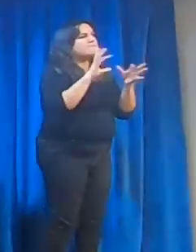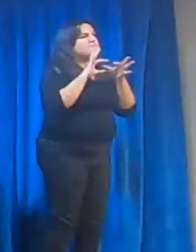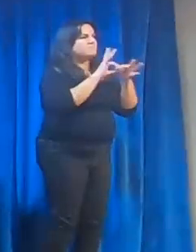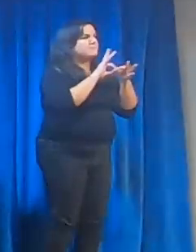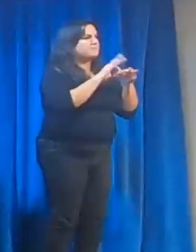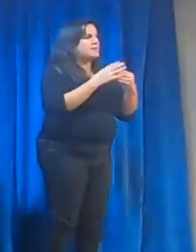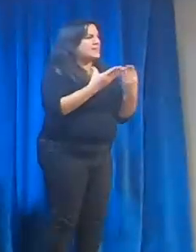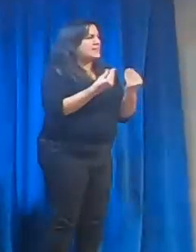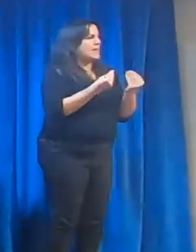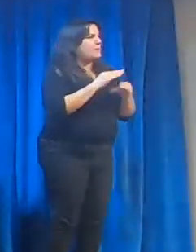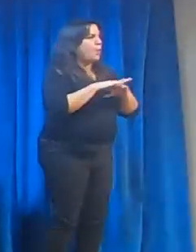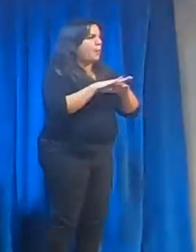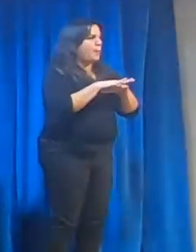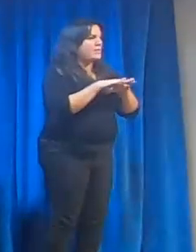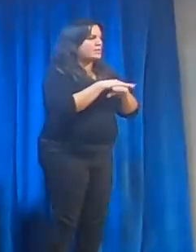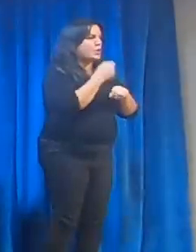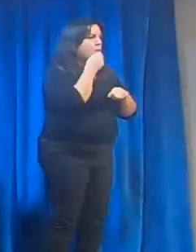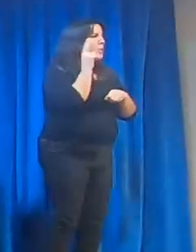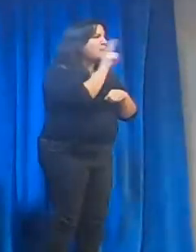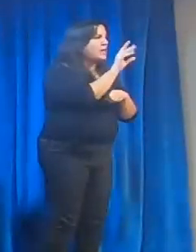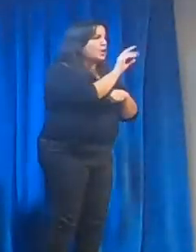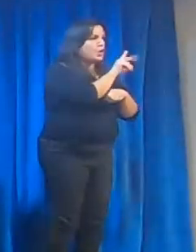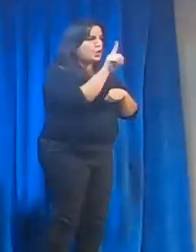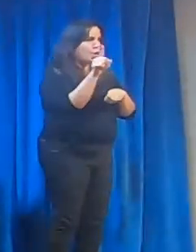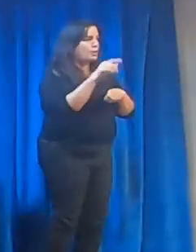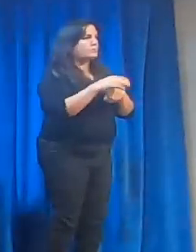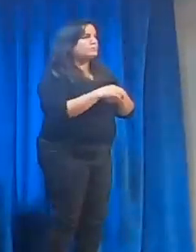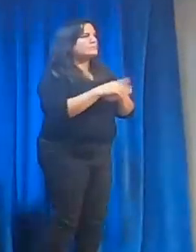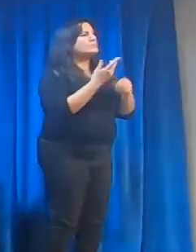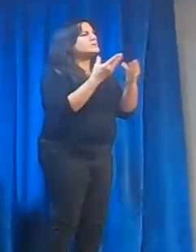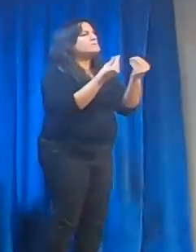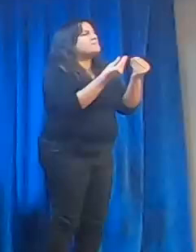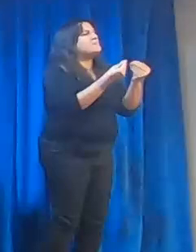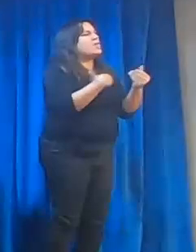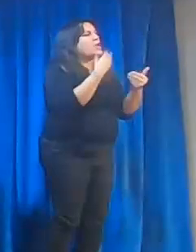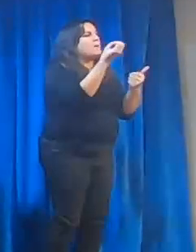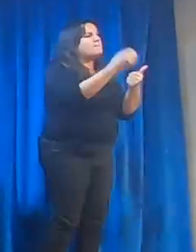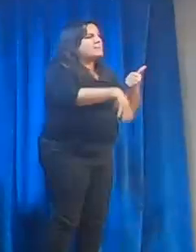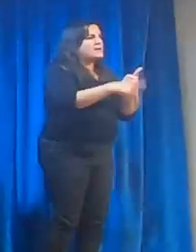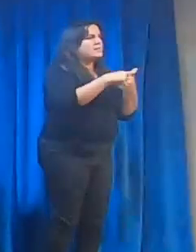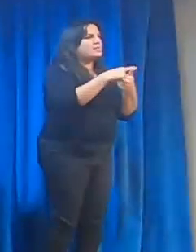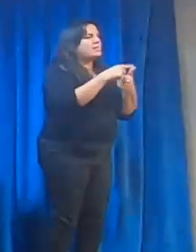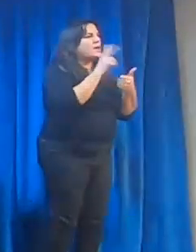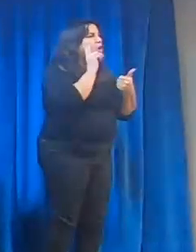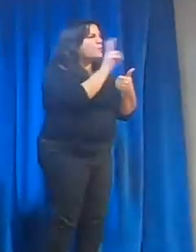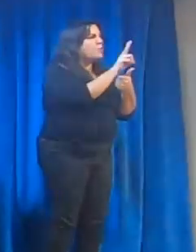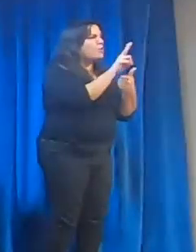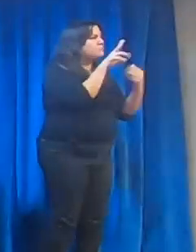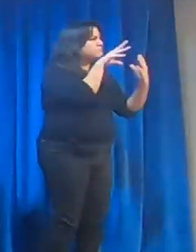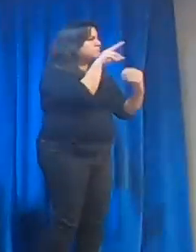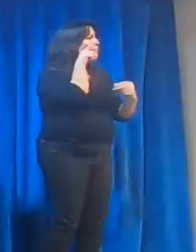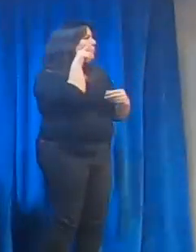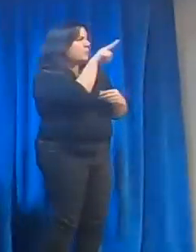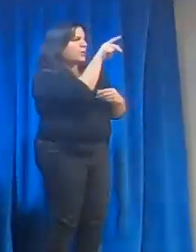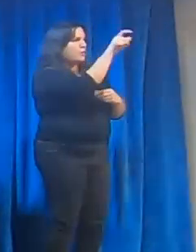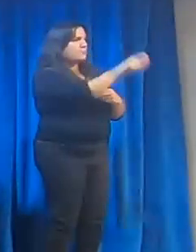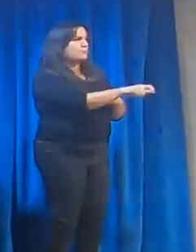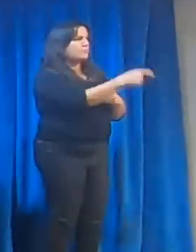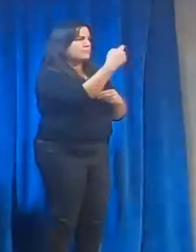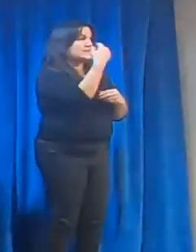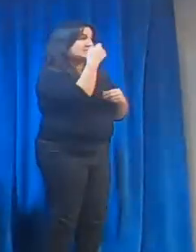cuanto a los juegos de ver o no ver, el temor a la pérdida de la referencia visual del mundo, a perder.